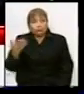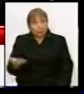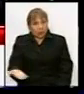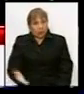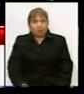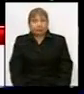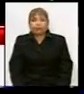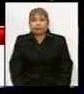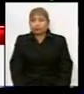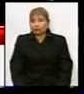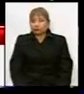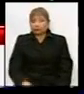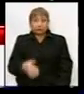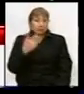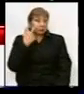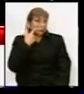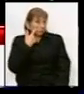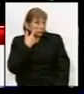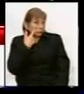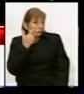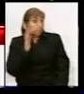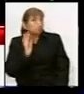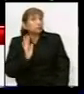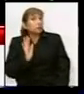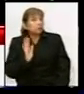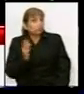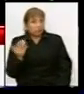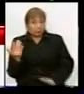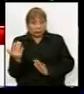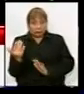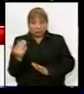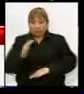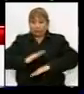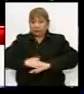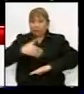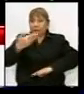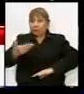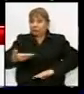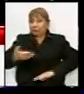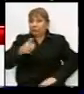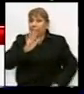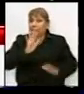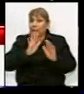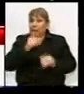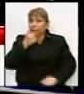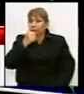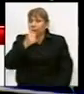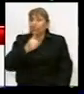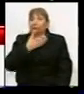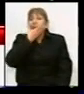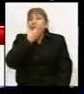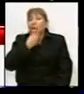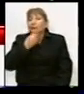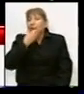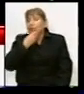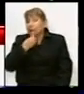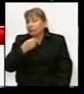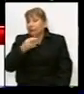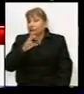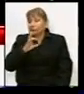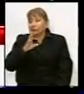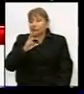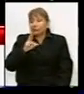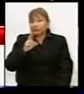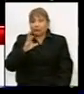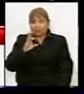pero ojo esperemos que después del 10 de diciembre que se hará el referéndum del cual sí